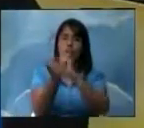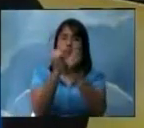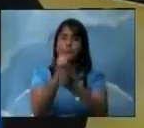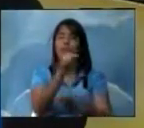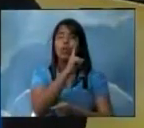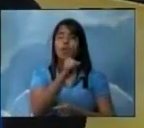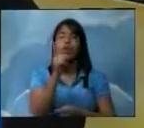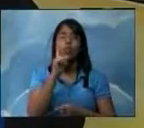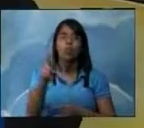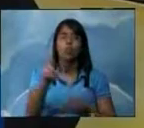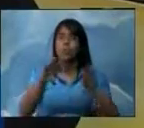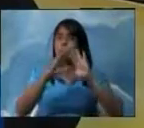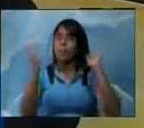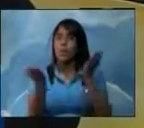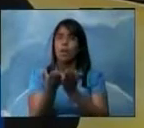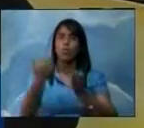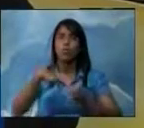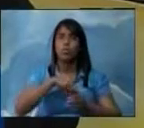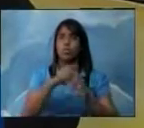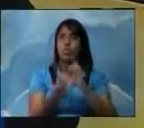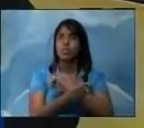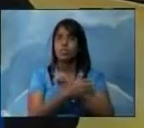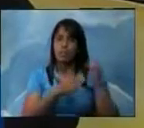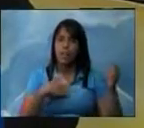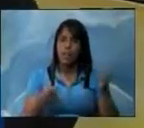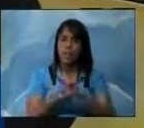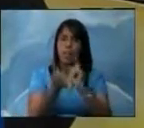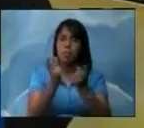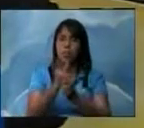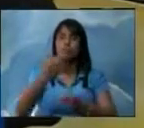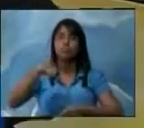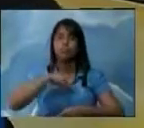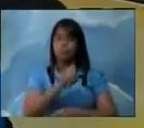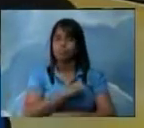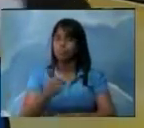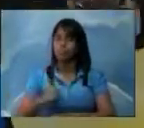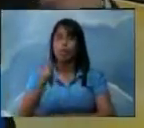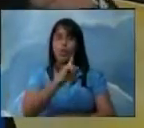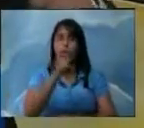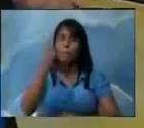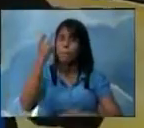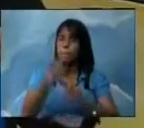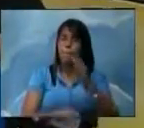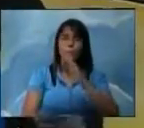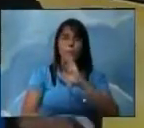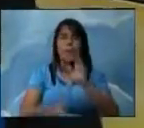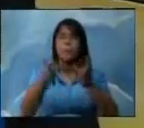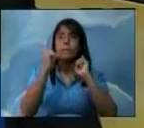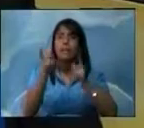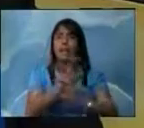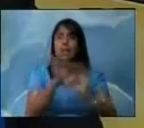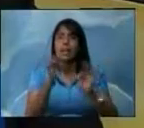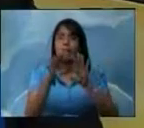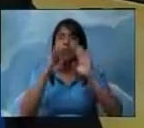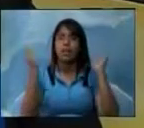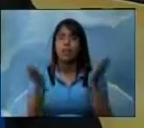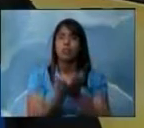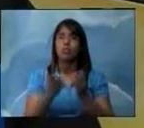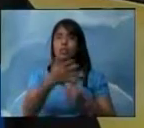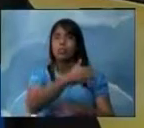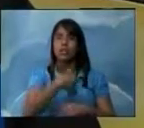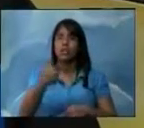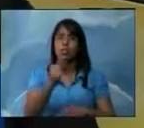el nombre. El mundo nos quiere cambiar nuestra personalidad. No permita que nada en el mundo le quite